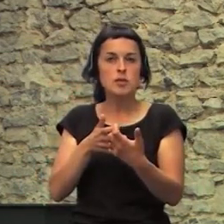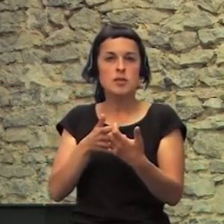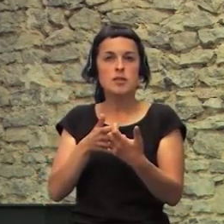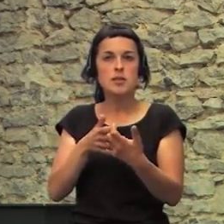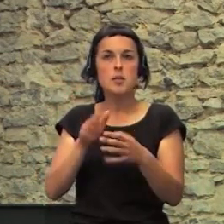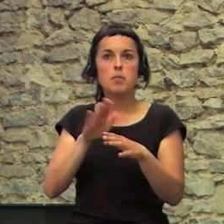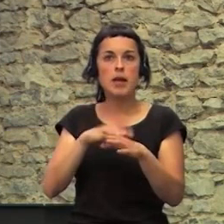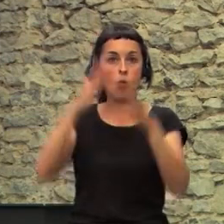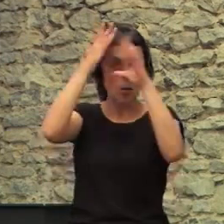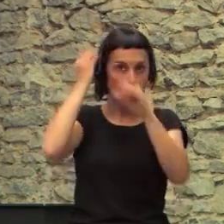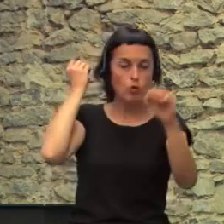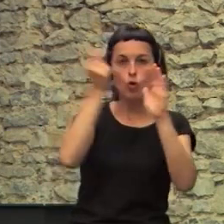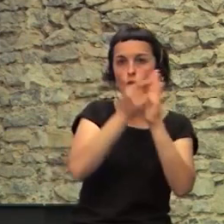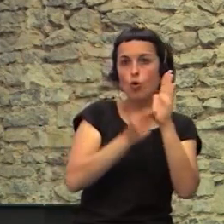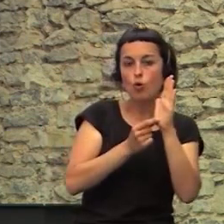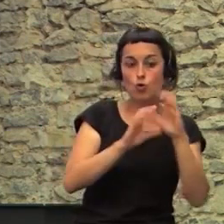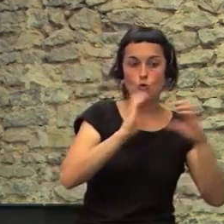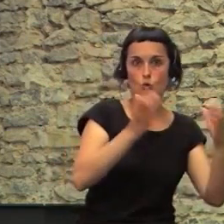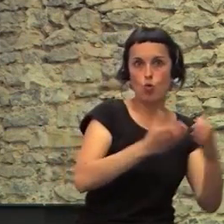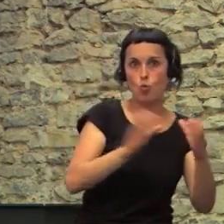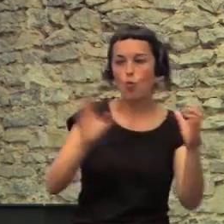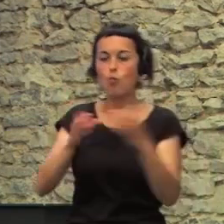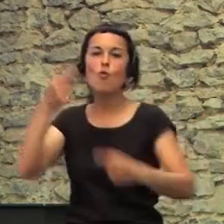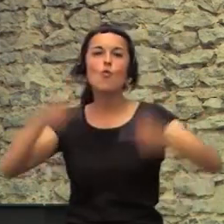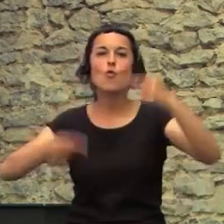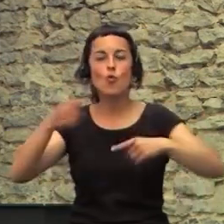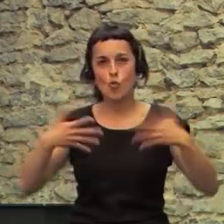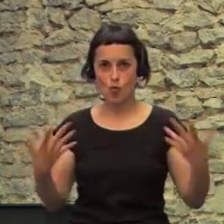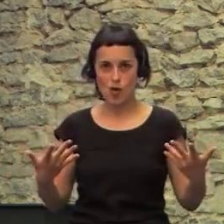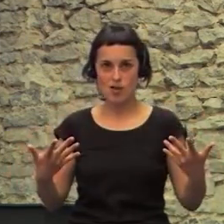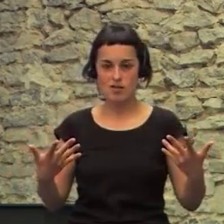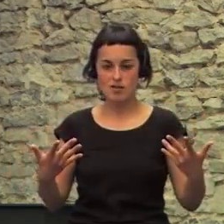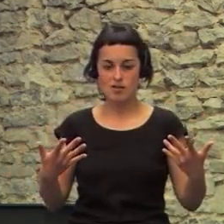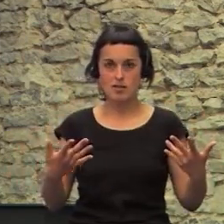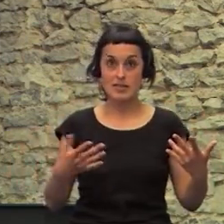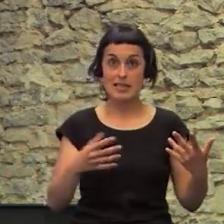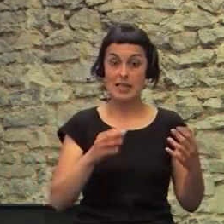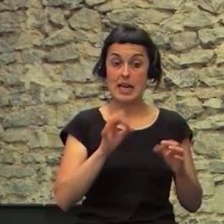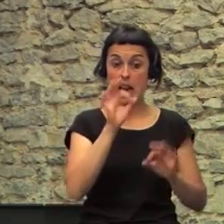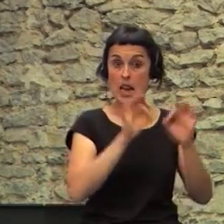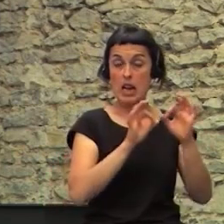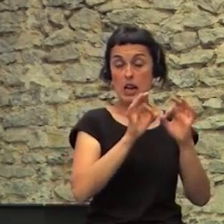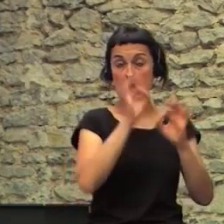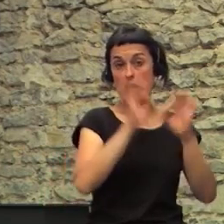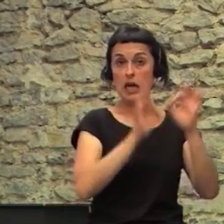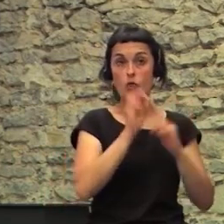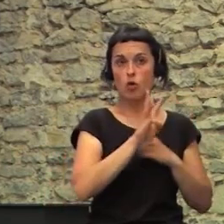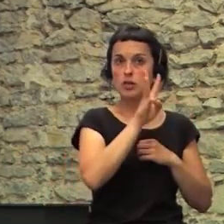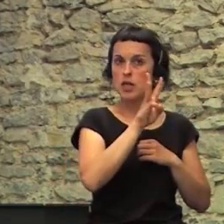las pugnas entre unos colectivos y otros es, por ejemplo, que no se realicen cirugías en el grado 3 de Prader. O